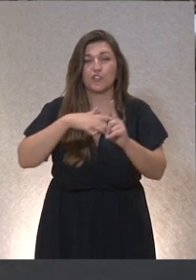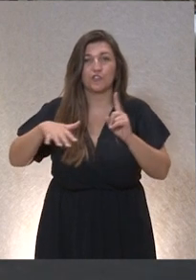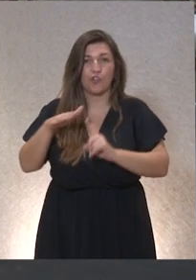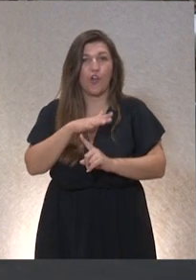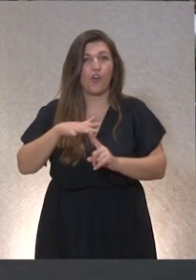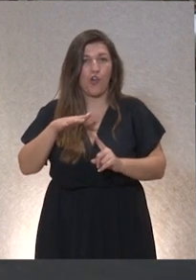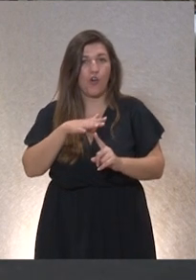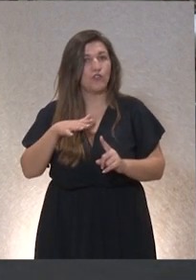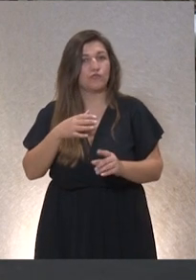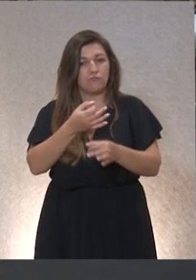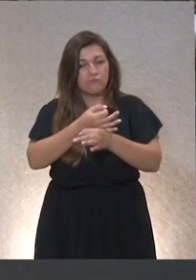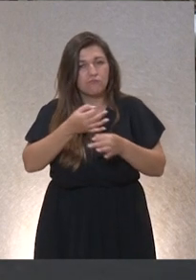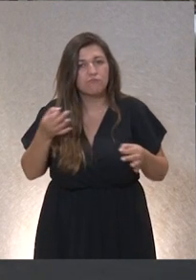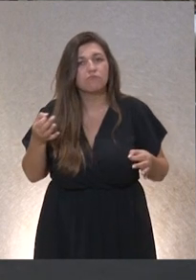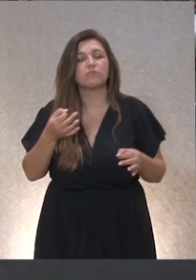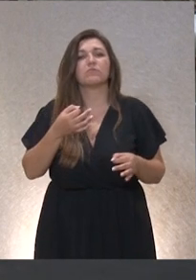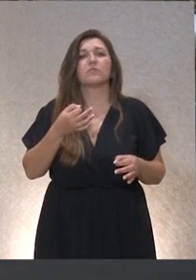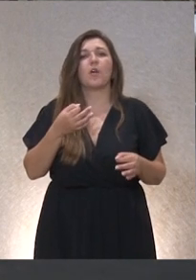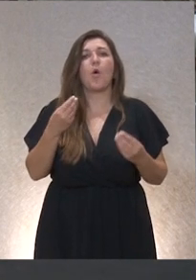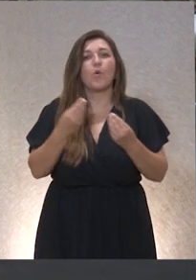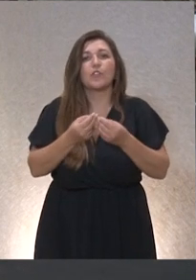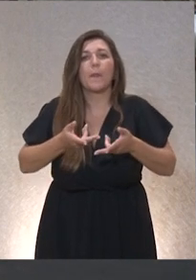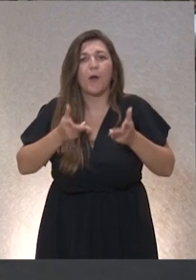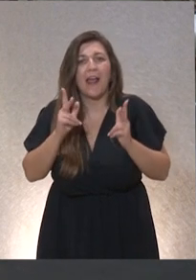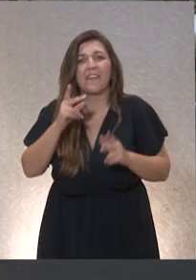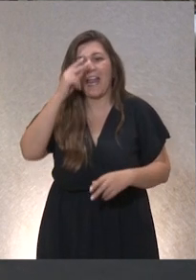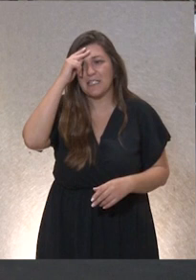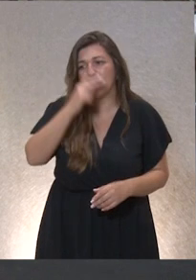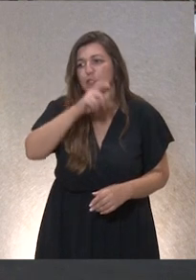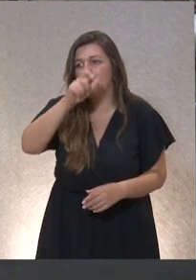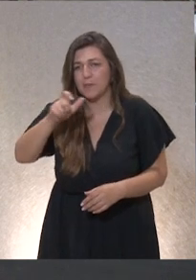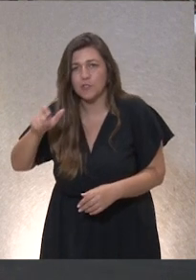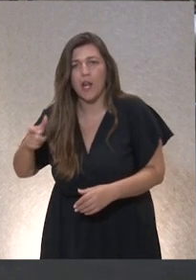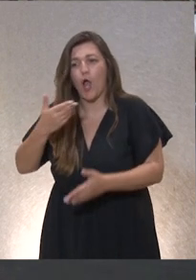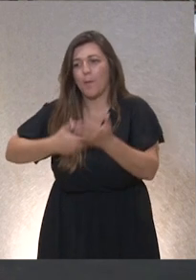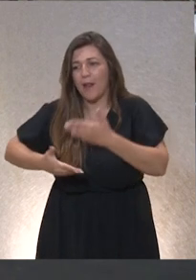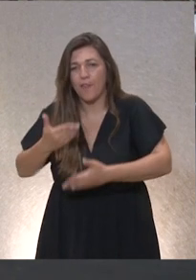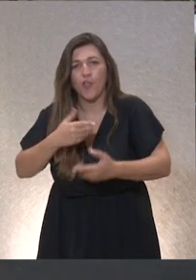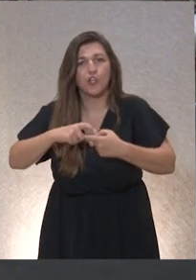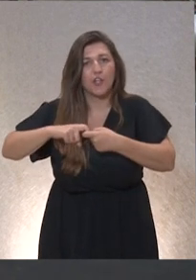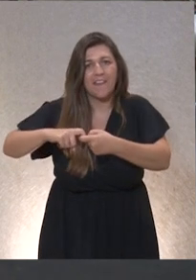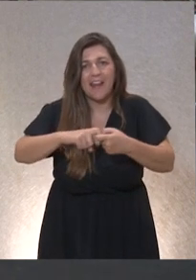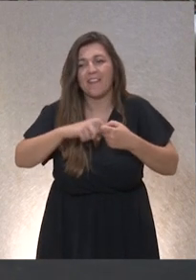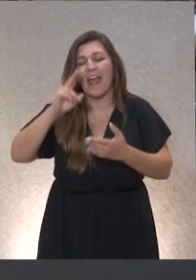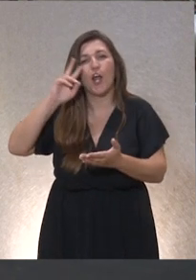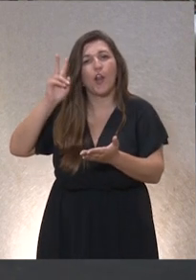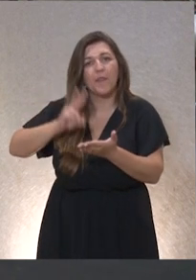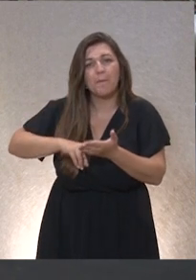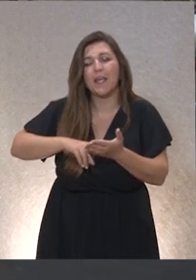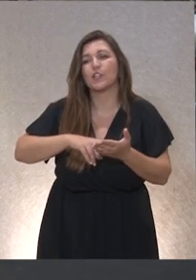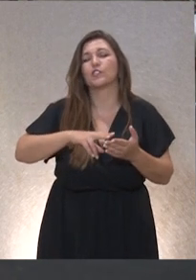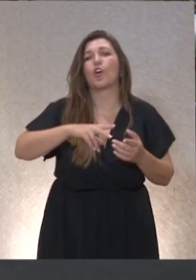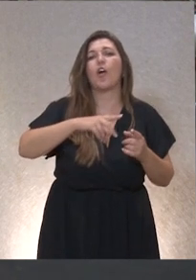la democracia que significa respeto a los demás cooperación solidaridad reconocimiento de los